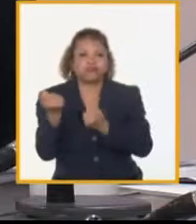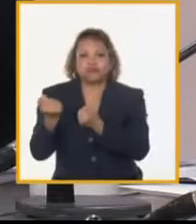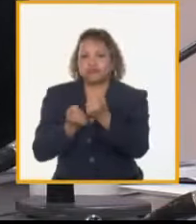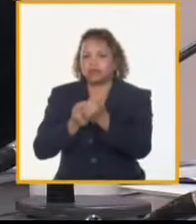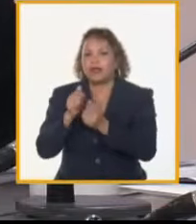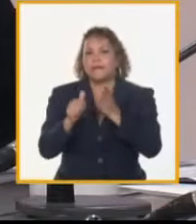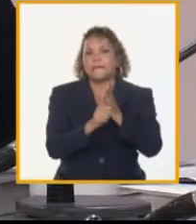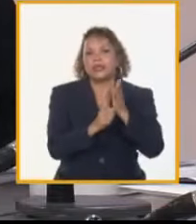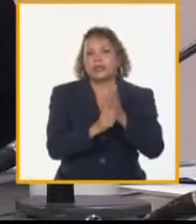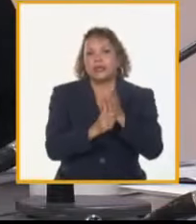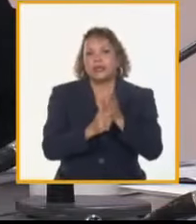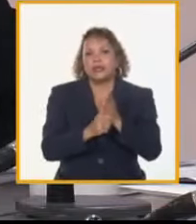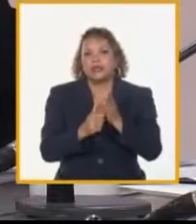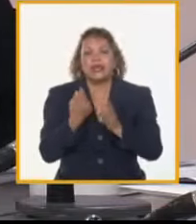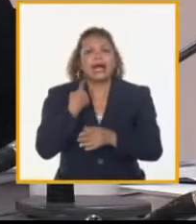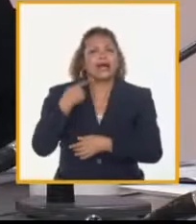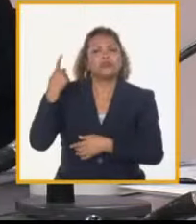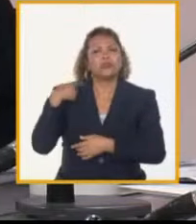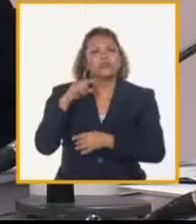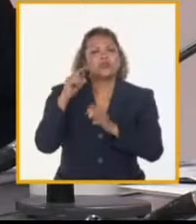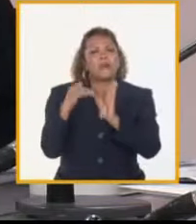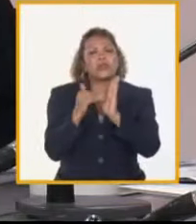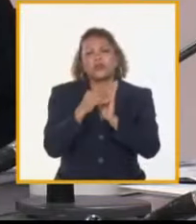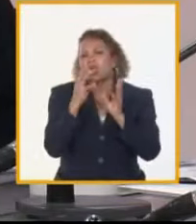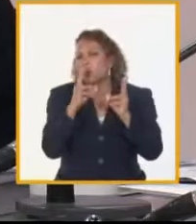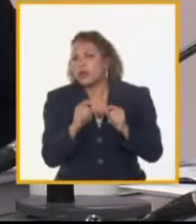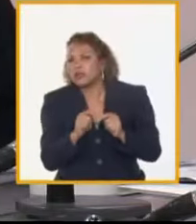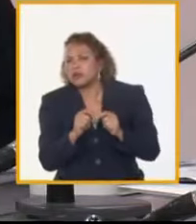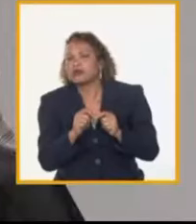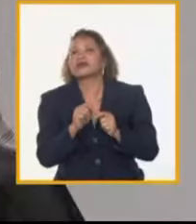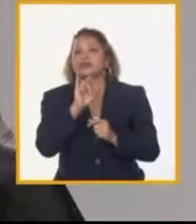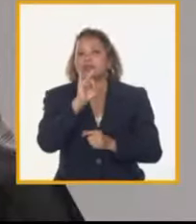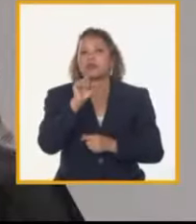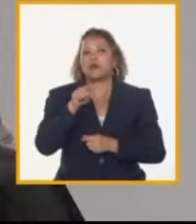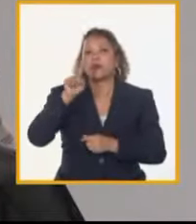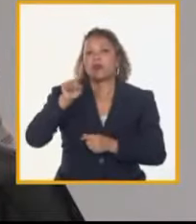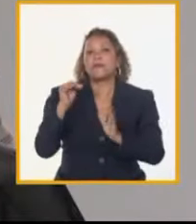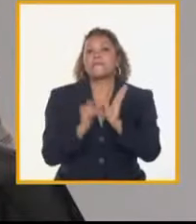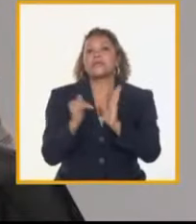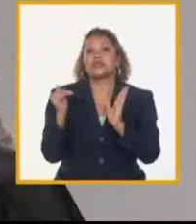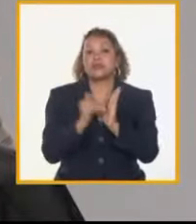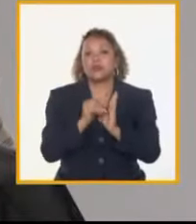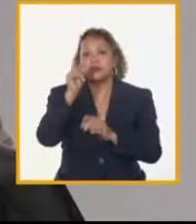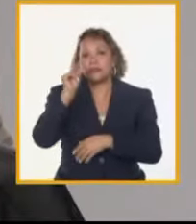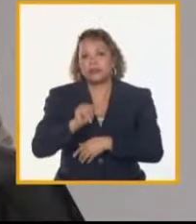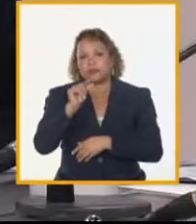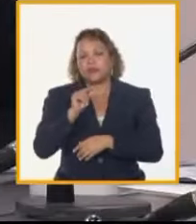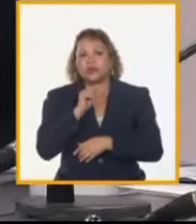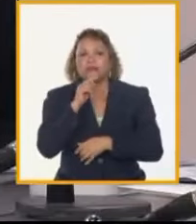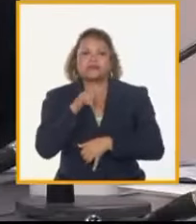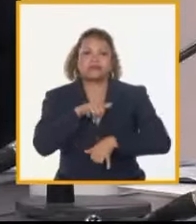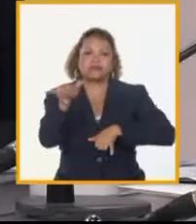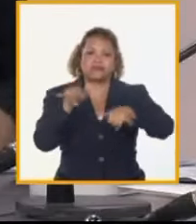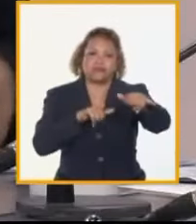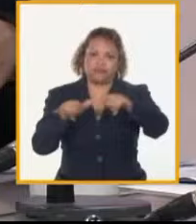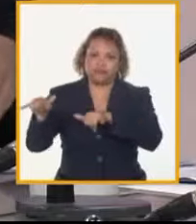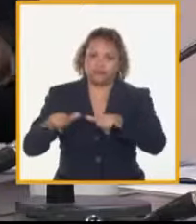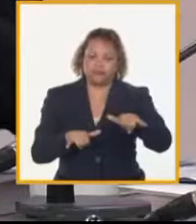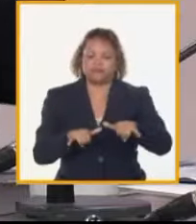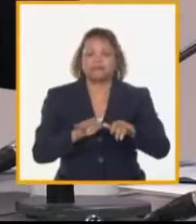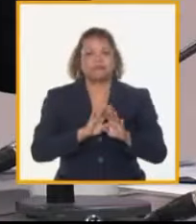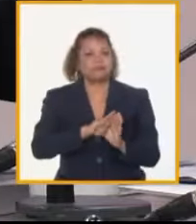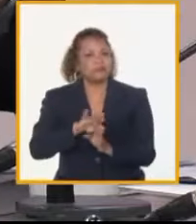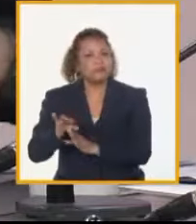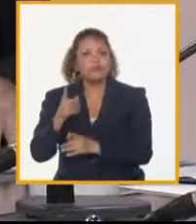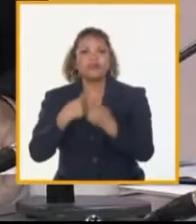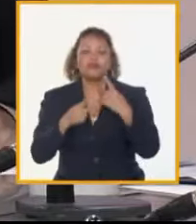pasajeros en el país. El año pasado, ¿cuántos millones me decía? El año pasado, 7,1 millones de pasajeros transportamos. Bueno, pues esa es una cifra sin duda